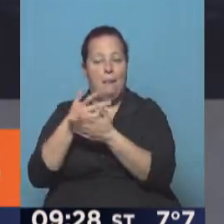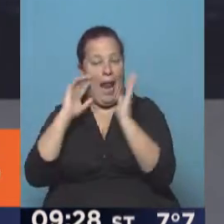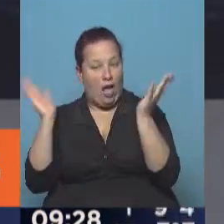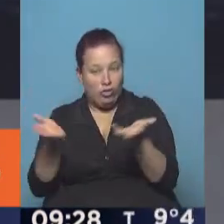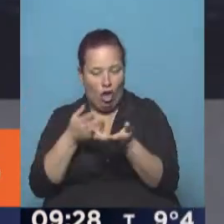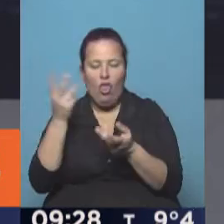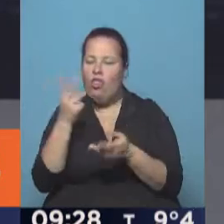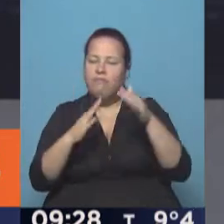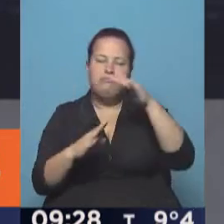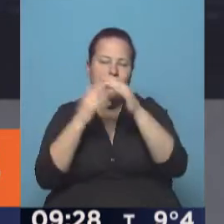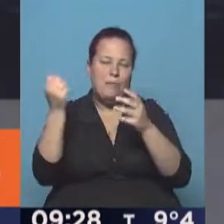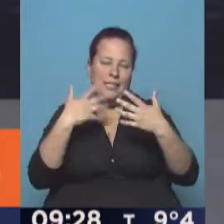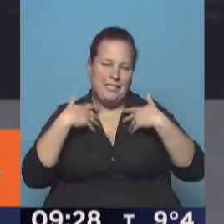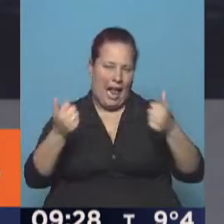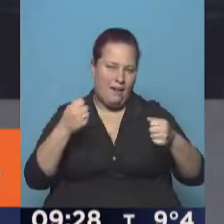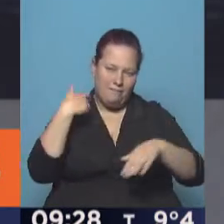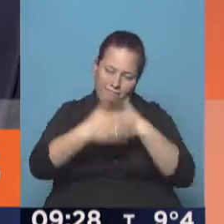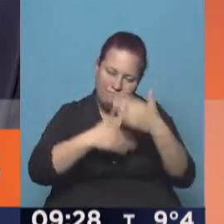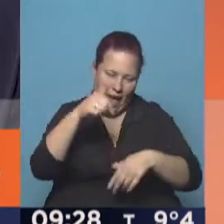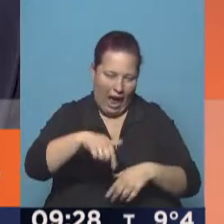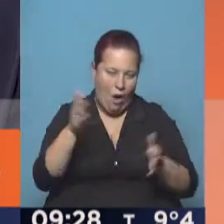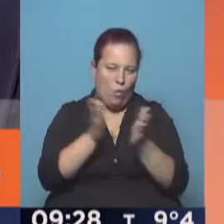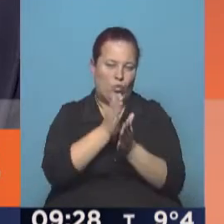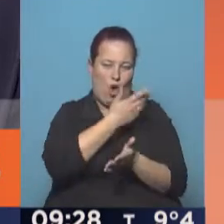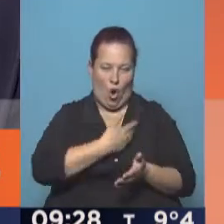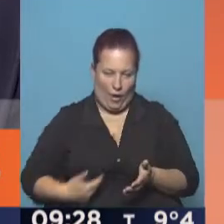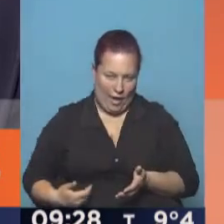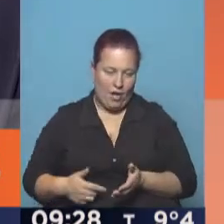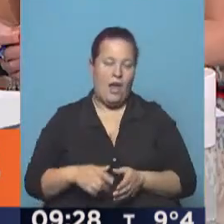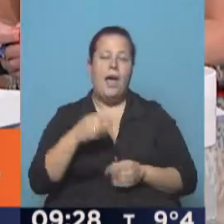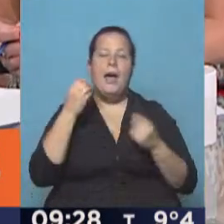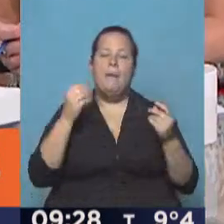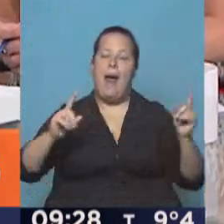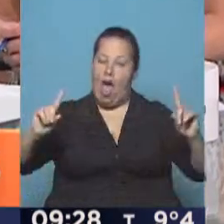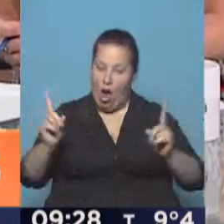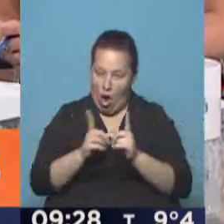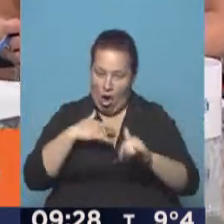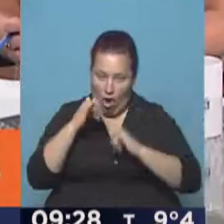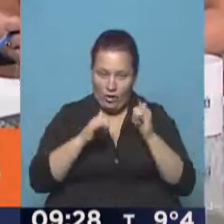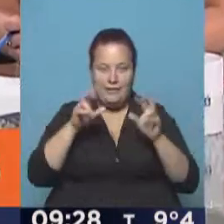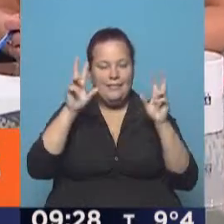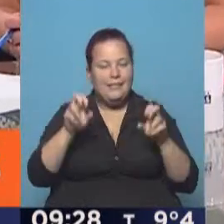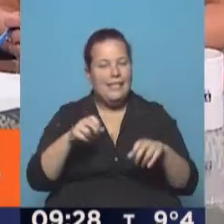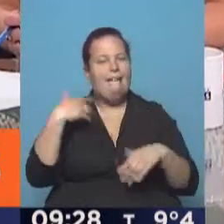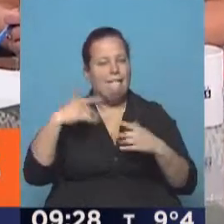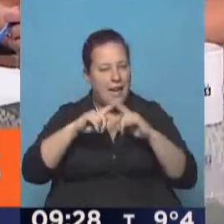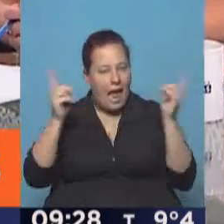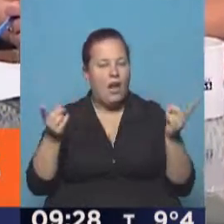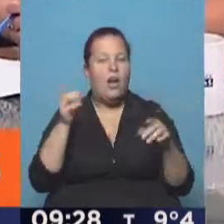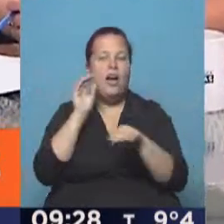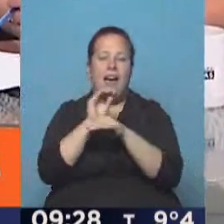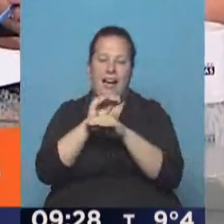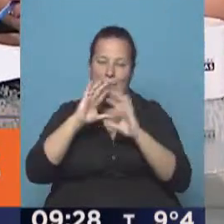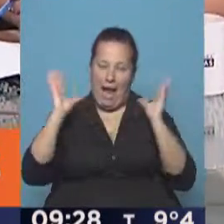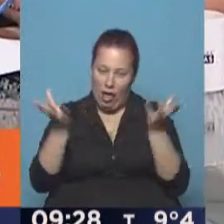son los 2 pilares de salud que estamos llevando adelante con el gobierno. Para resumirlo rápidamente, un tema que es muy extenso, la cobertura